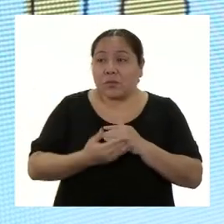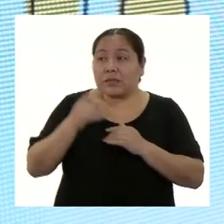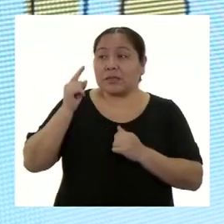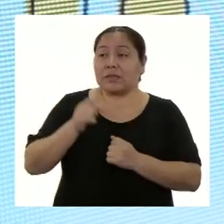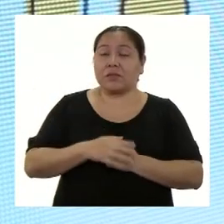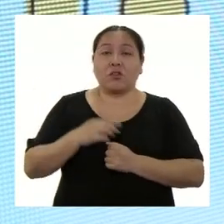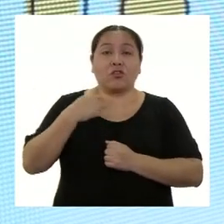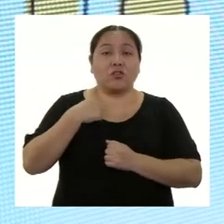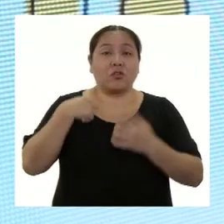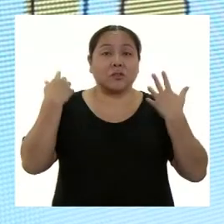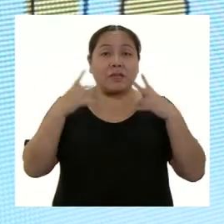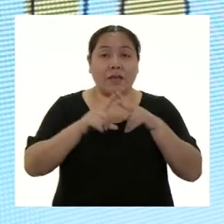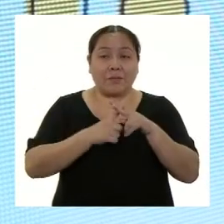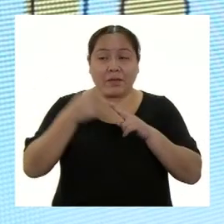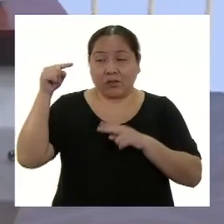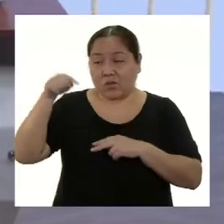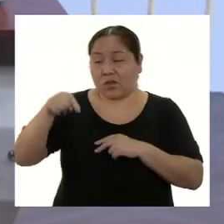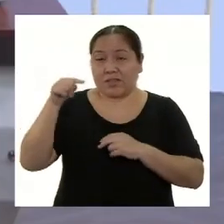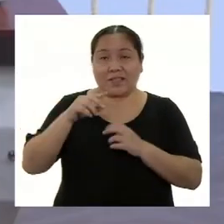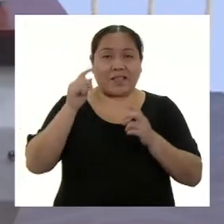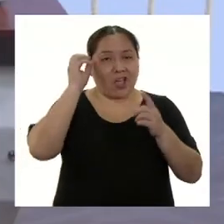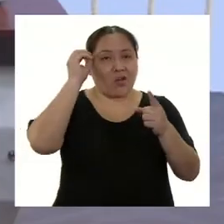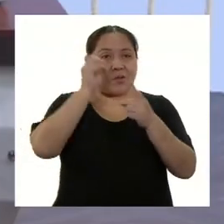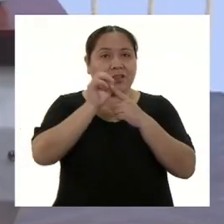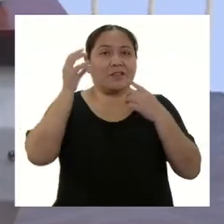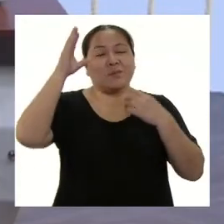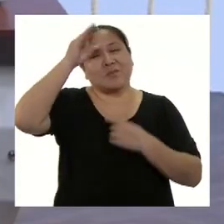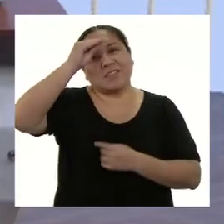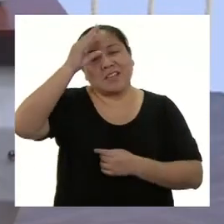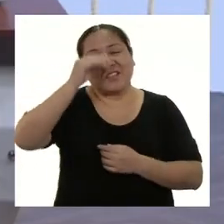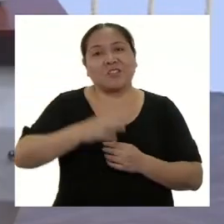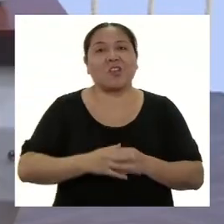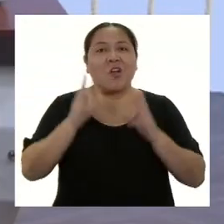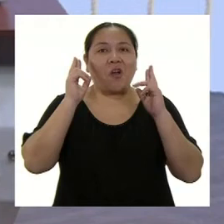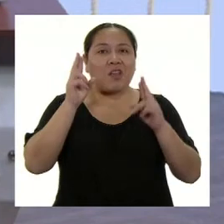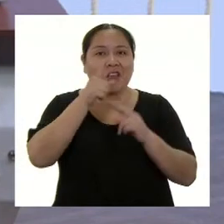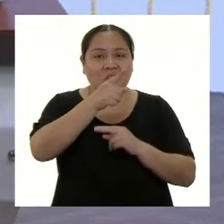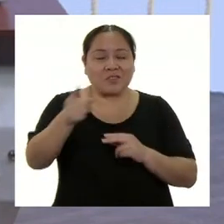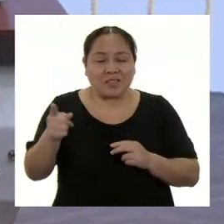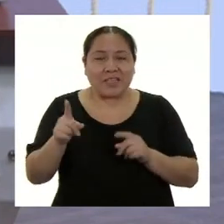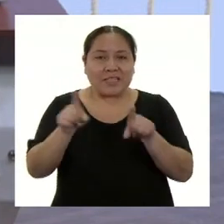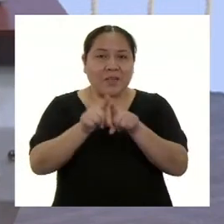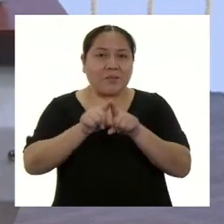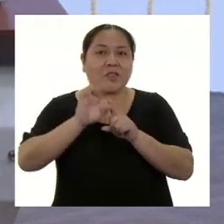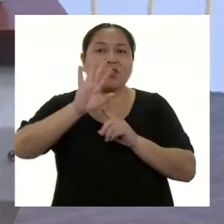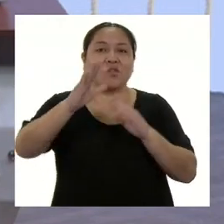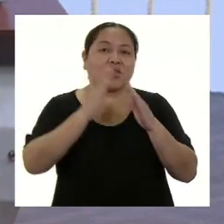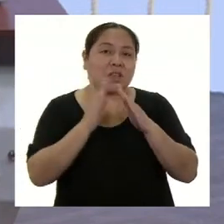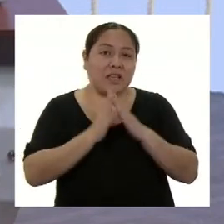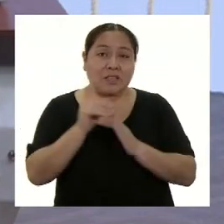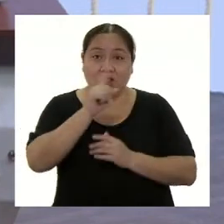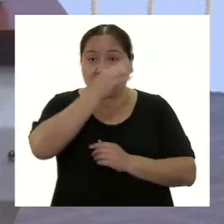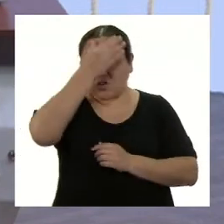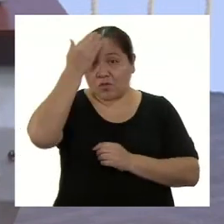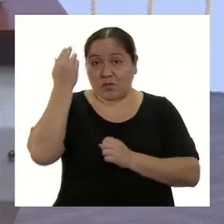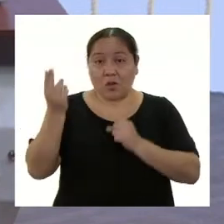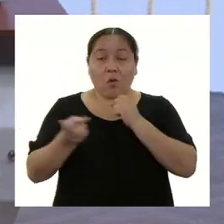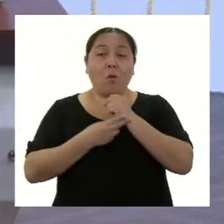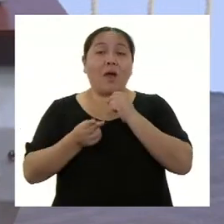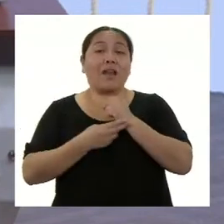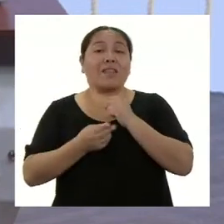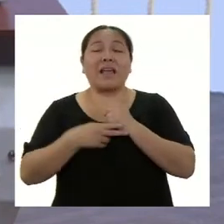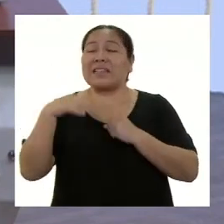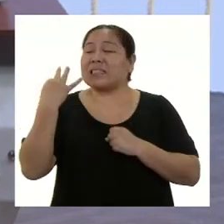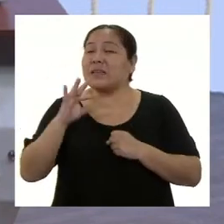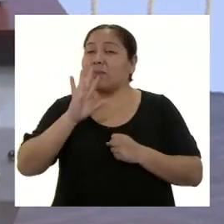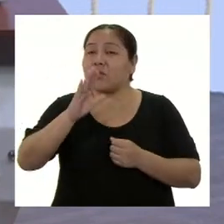eso me pongo a hacer este reto. Chicas y chicos, espero que ustedes lo hagan también en casa. No olviden registrar siempre